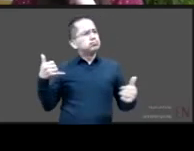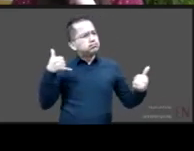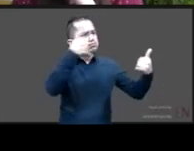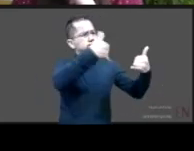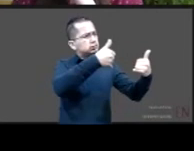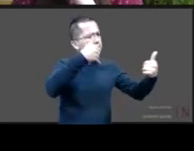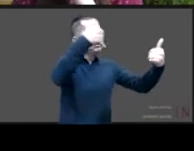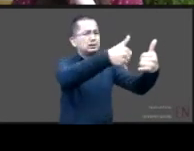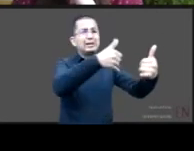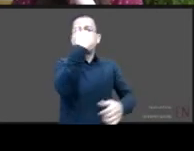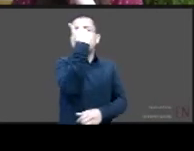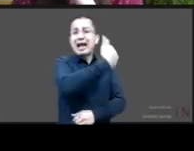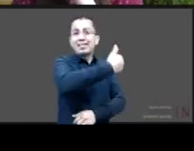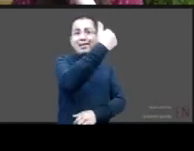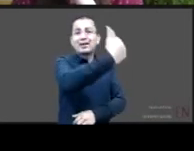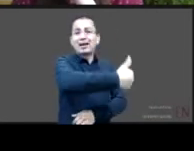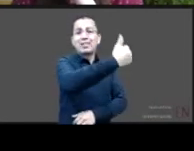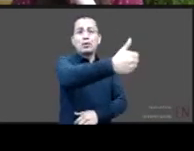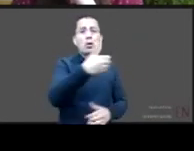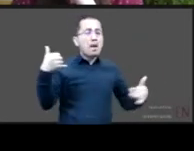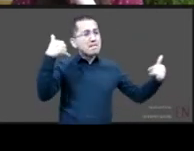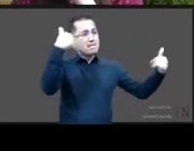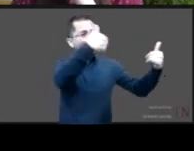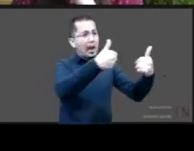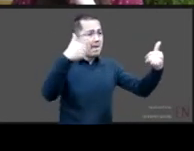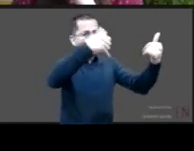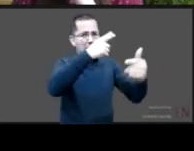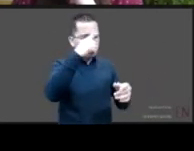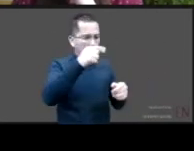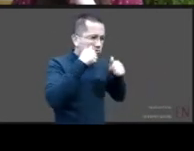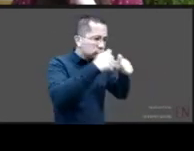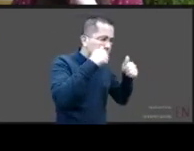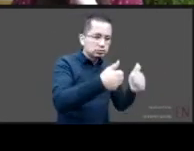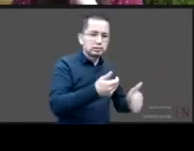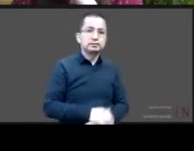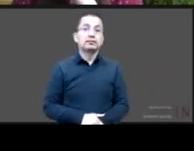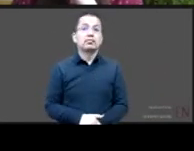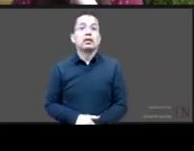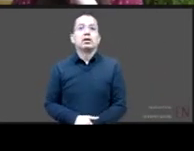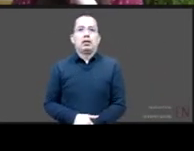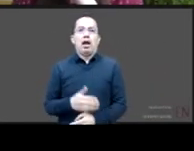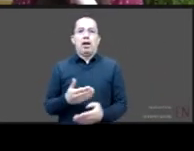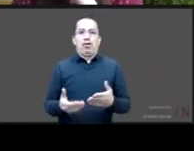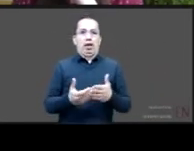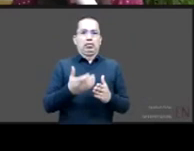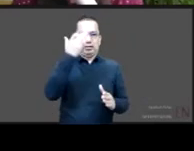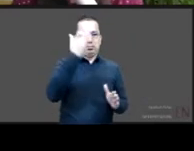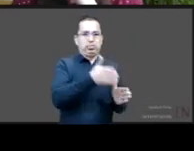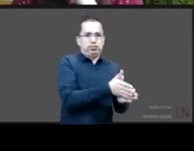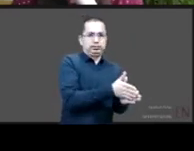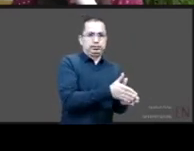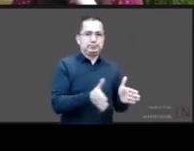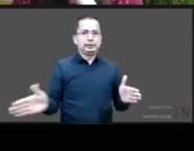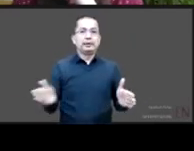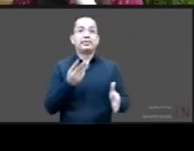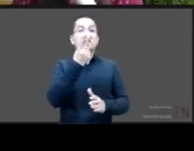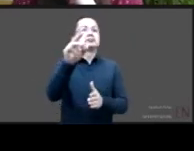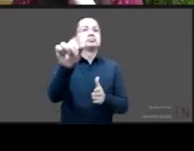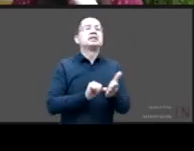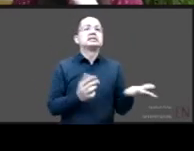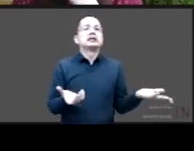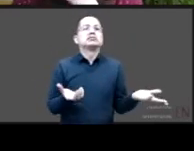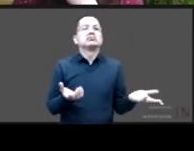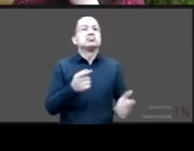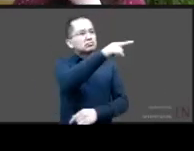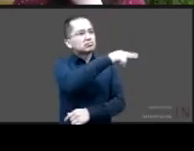creatividad de muchas cosas ¿qué aprendimos? ¿qué aprendieron en estos tres meses de aislamiento? lo que ellos